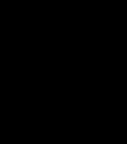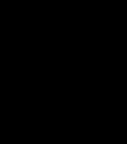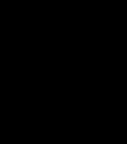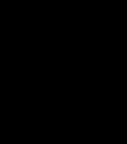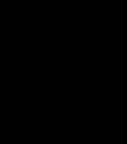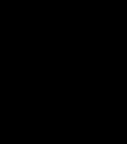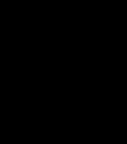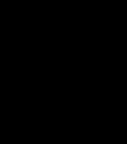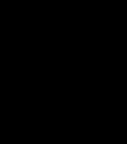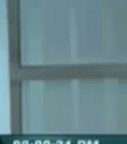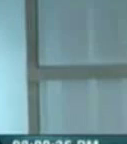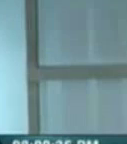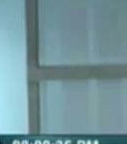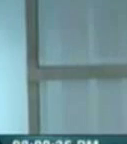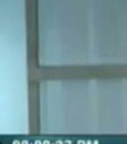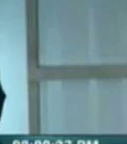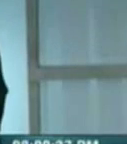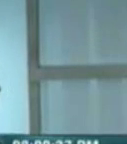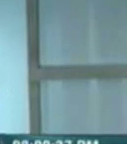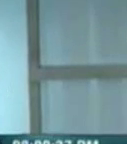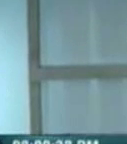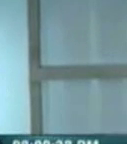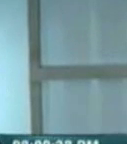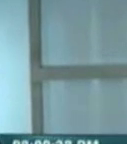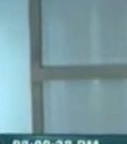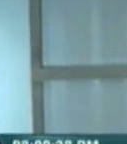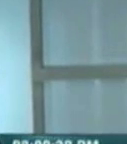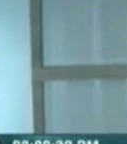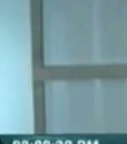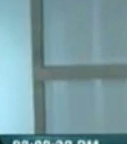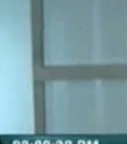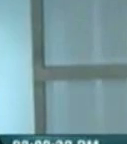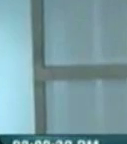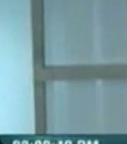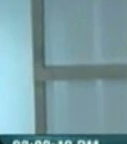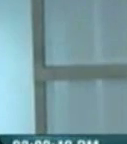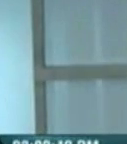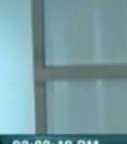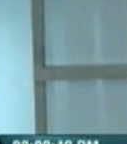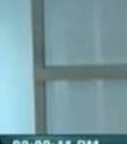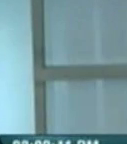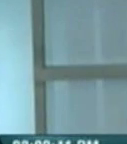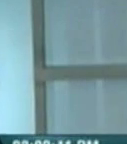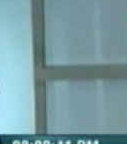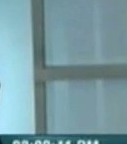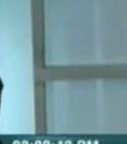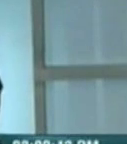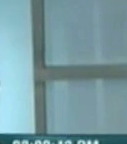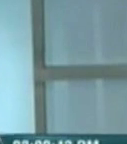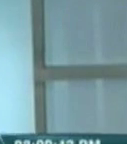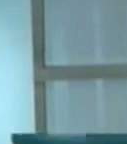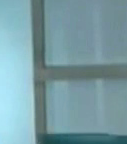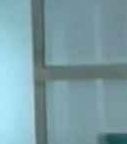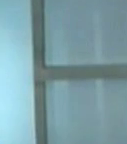ustedes, agradecidos por la sintonía. Nosotros nos vemos en una próxima oportunidad cuando estaremos por el mejor canal de Venezuela, Venezolana de Televisión.